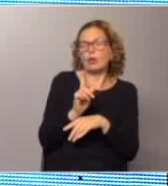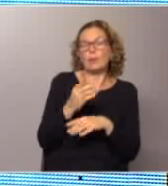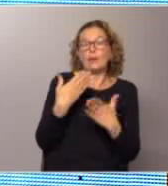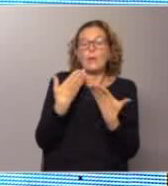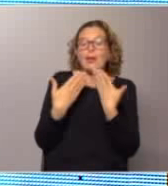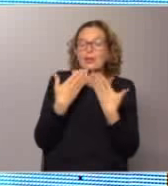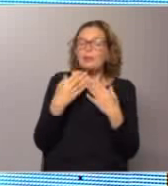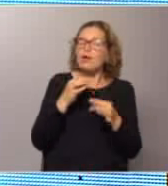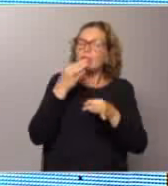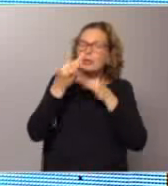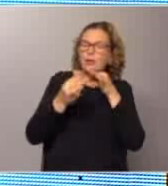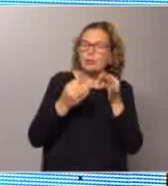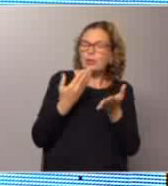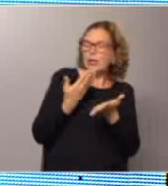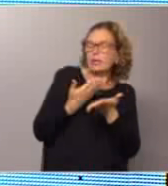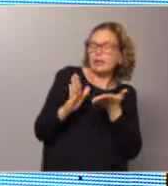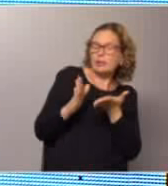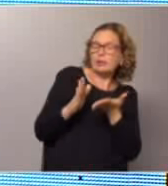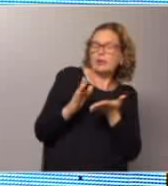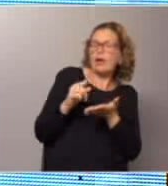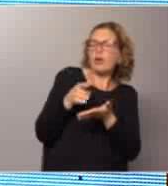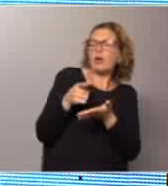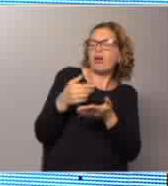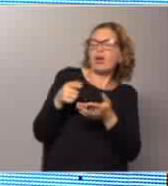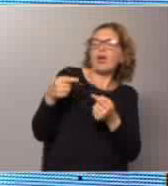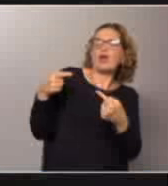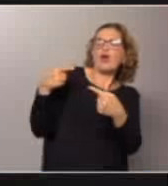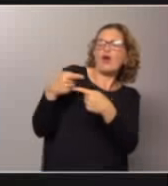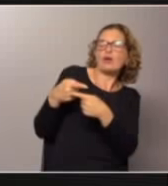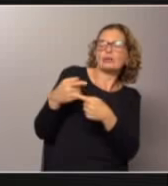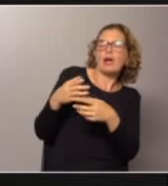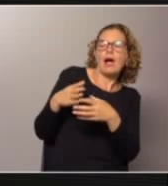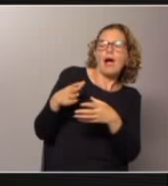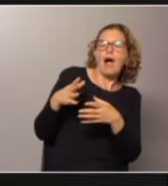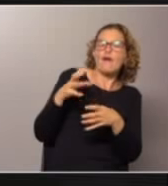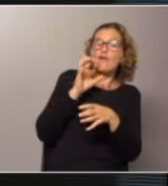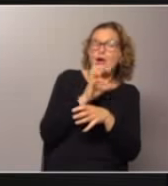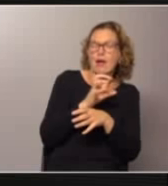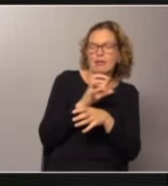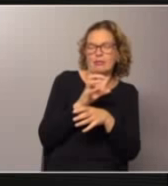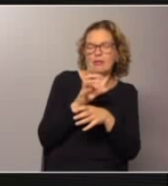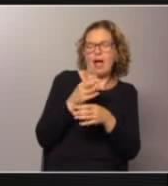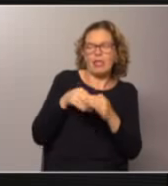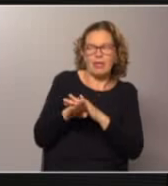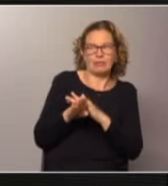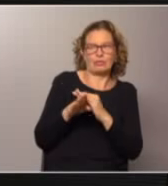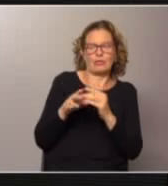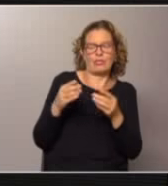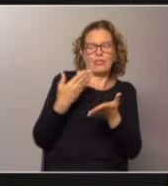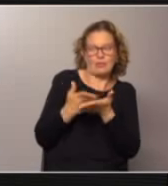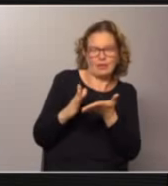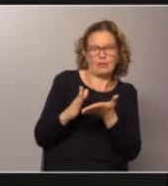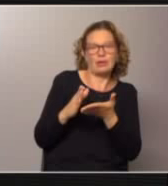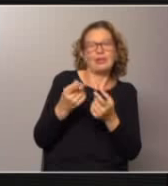del discurso que discrimina o que incita de algún modo a la discriminación oa la violencia hay distintos modelos es distinto el modelo